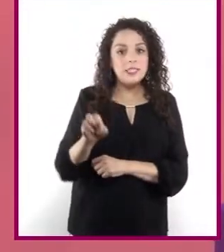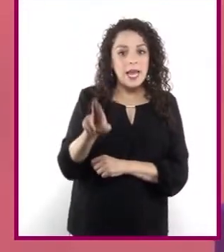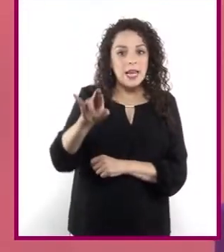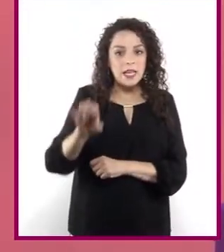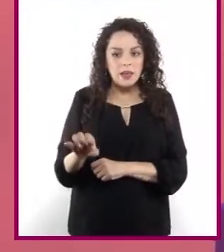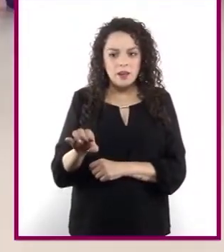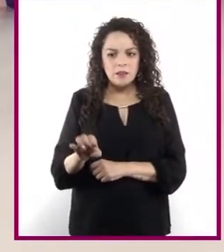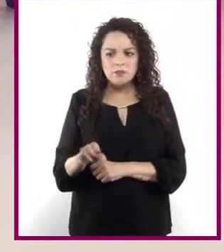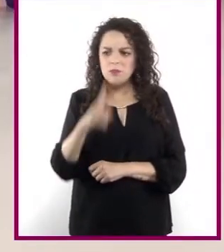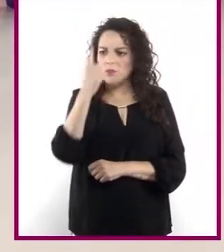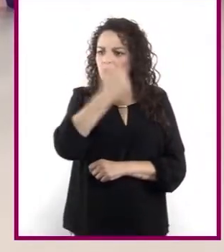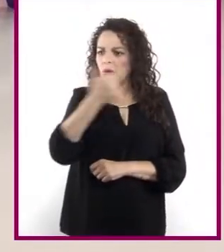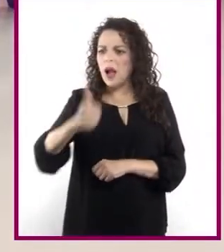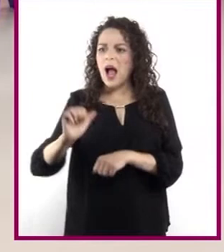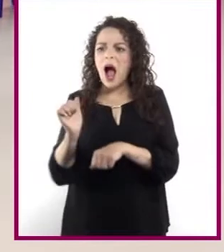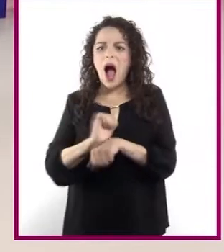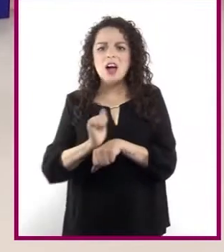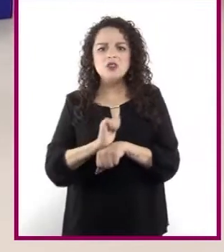actor?